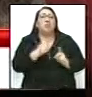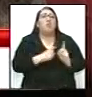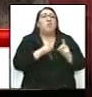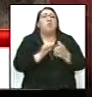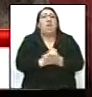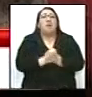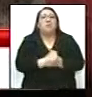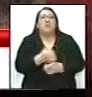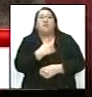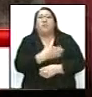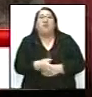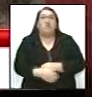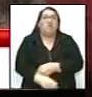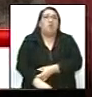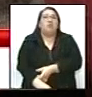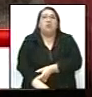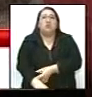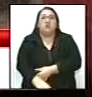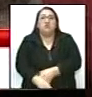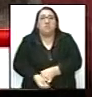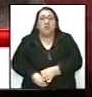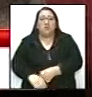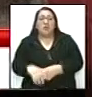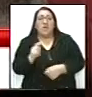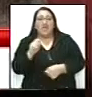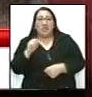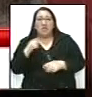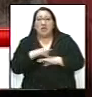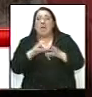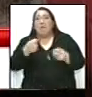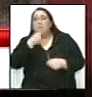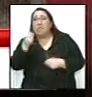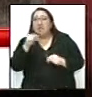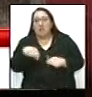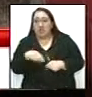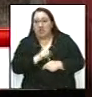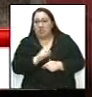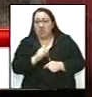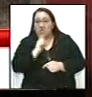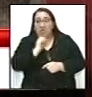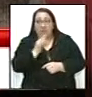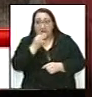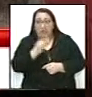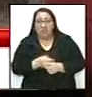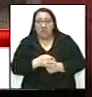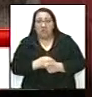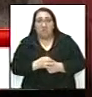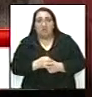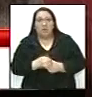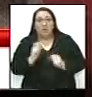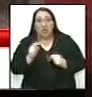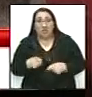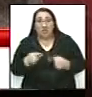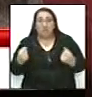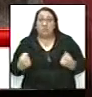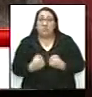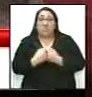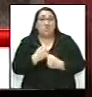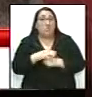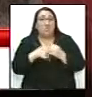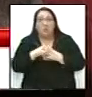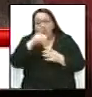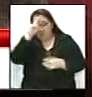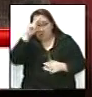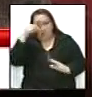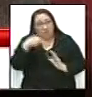los amigotes de Transparencia o los señores de la gran prensa nacional aquí. La verdad que esto lesiona al país de manera